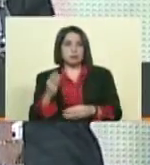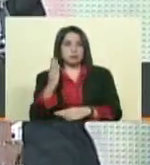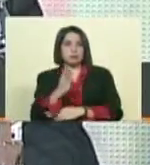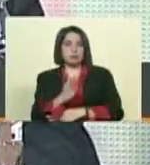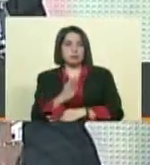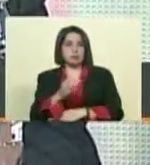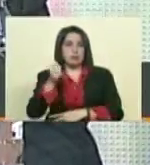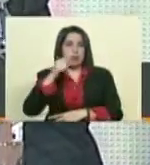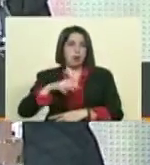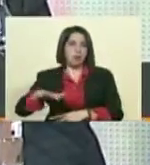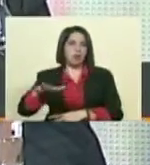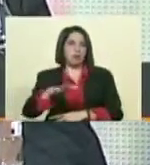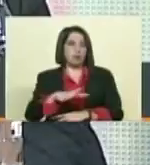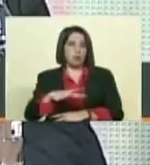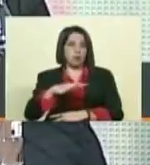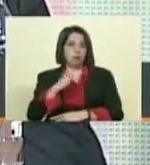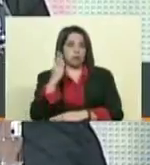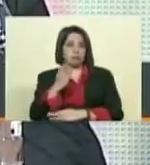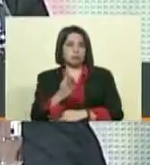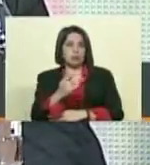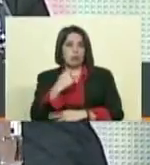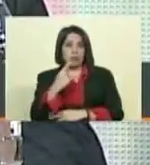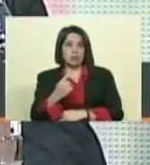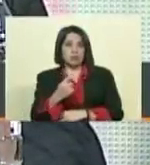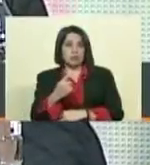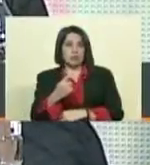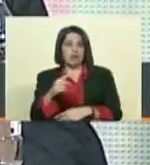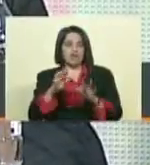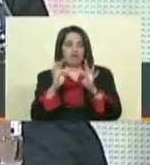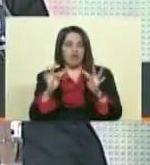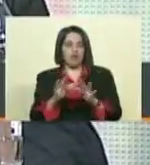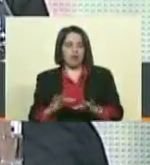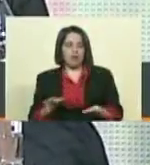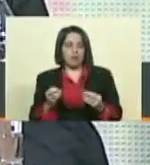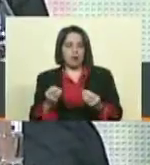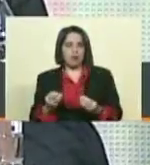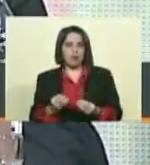sea el pueblo específicamente que tenga la forma